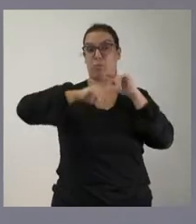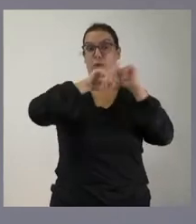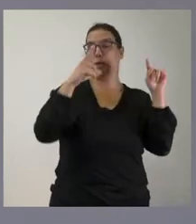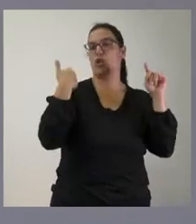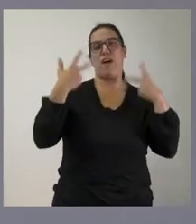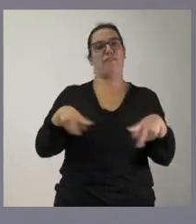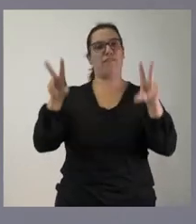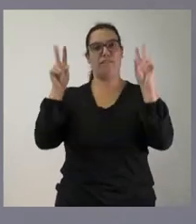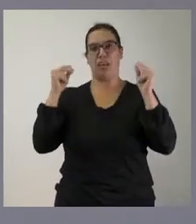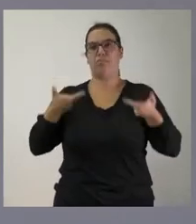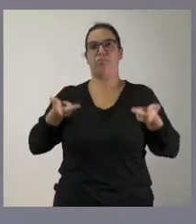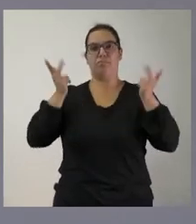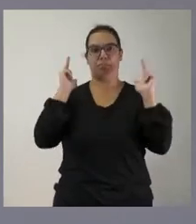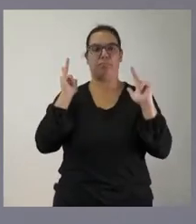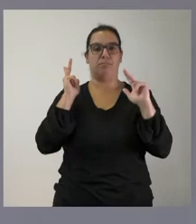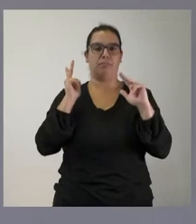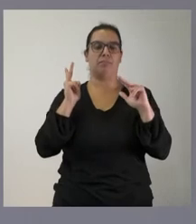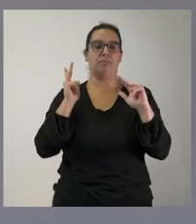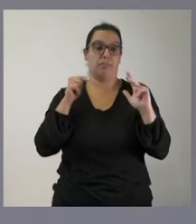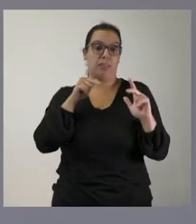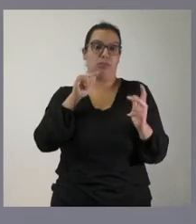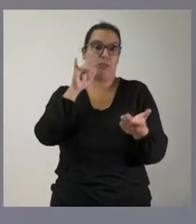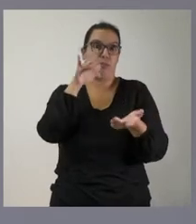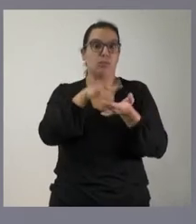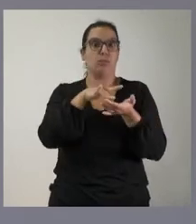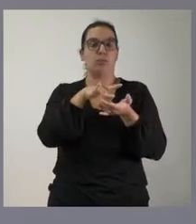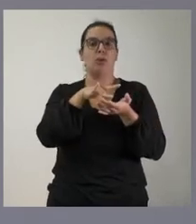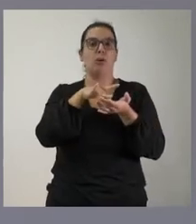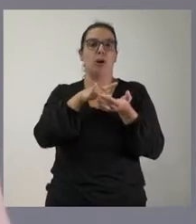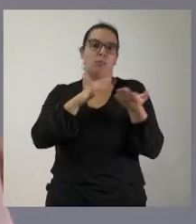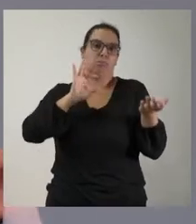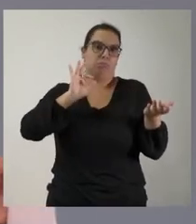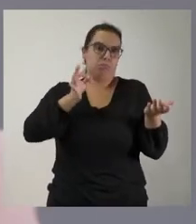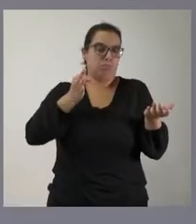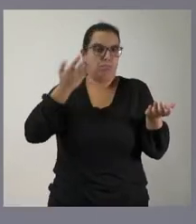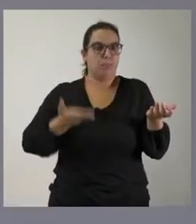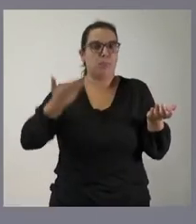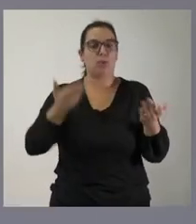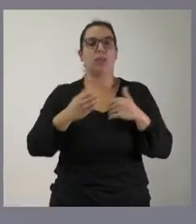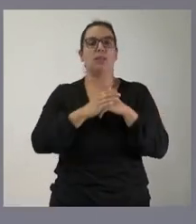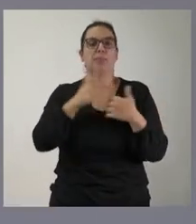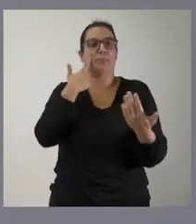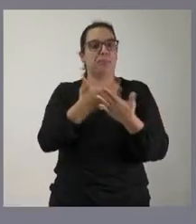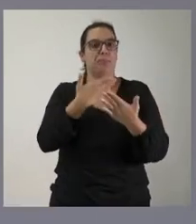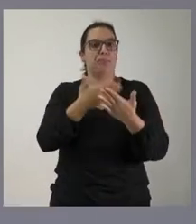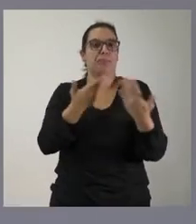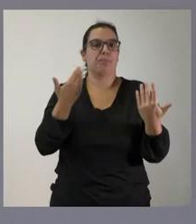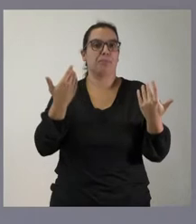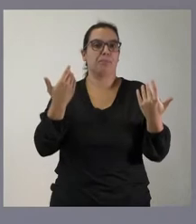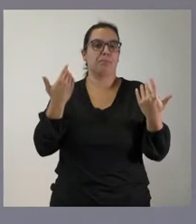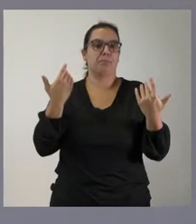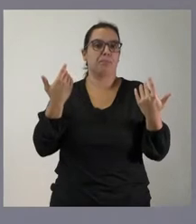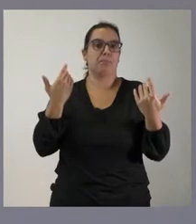crisis del covid 19 es un elemento ciertamente relevante el constatar que en función de la